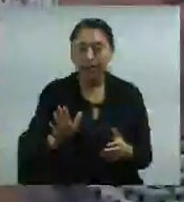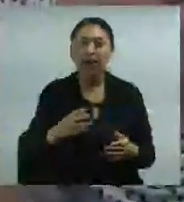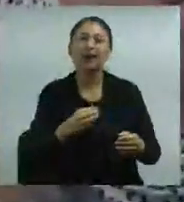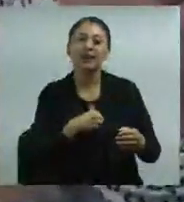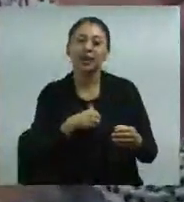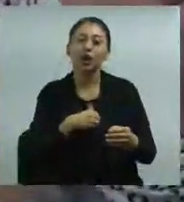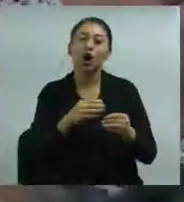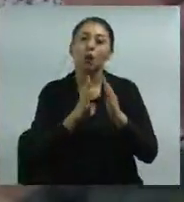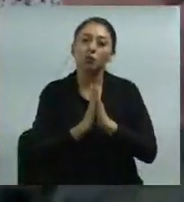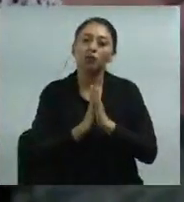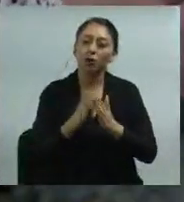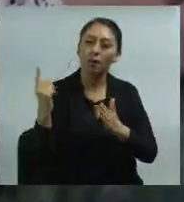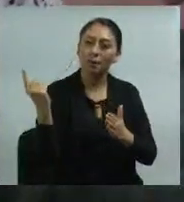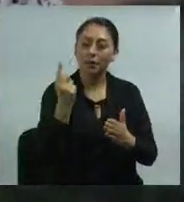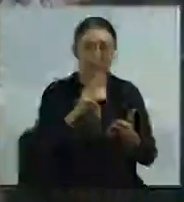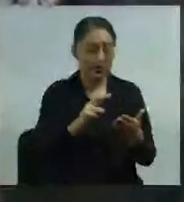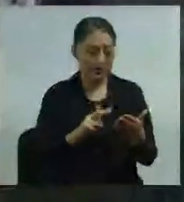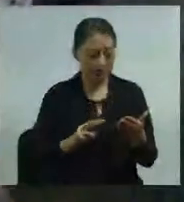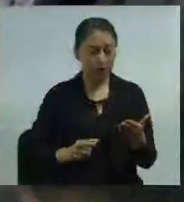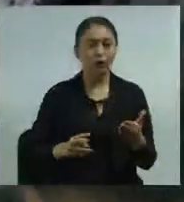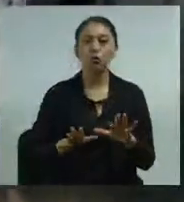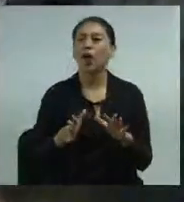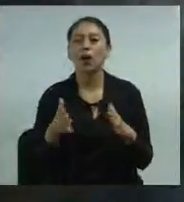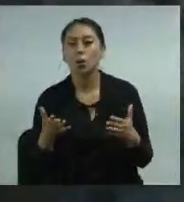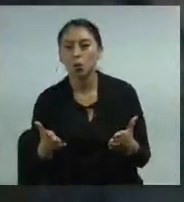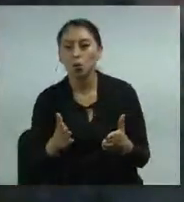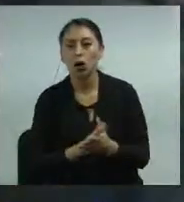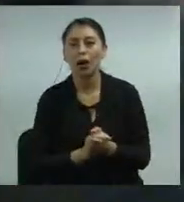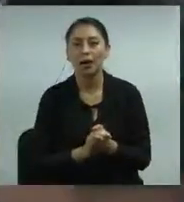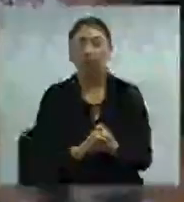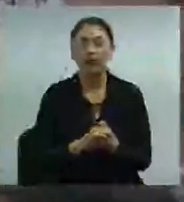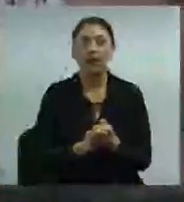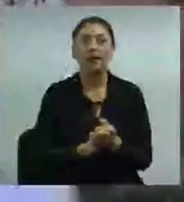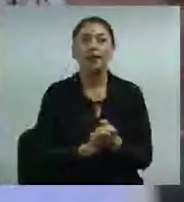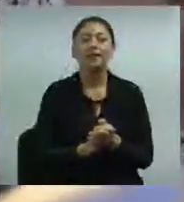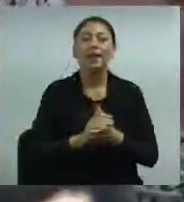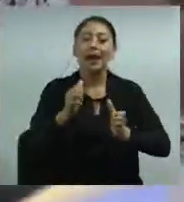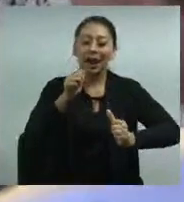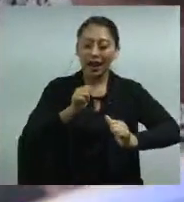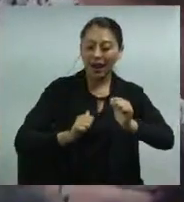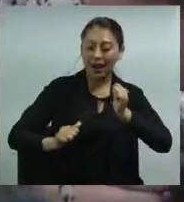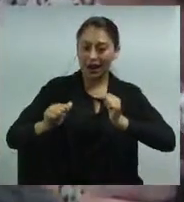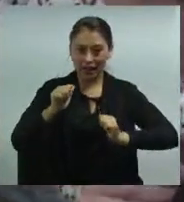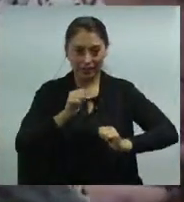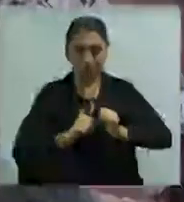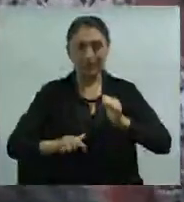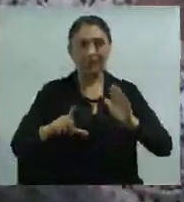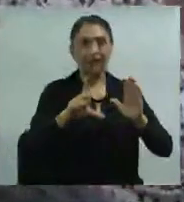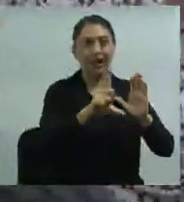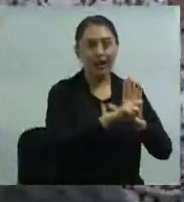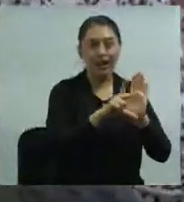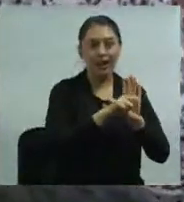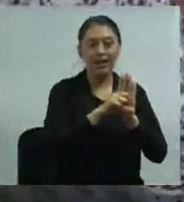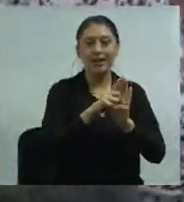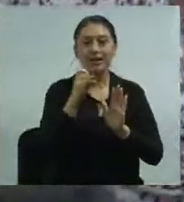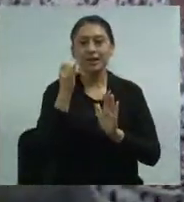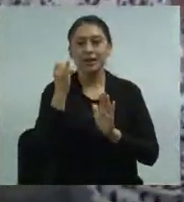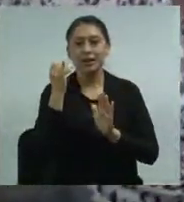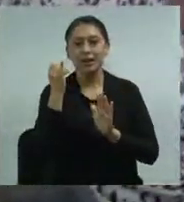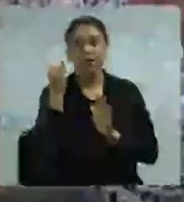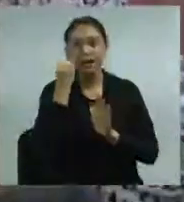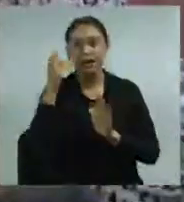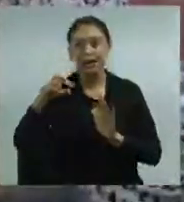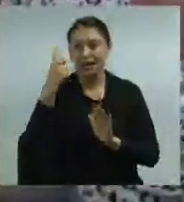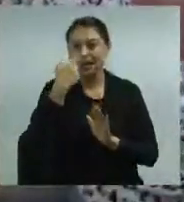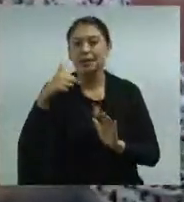en cuenta como primera lectura, que es la de los artistas, que es la ley de IPSA. El IPSA es